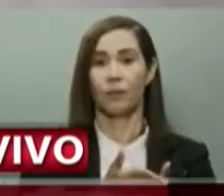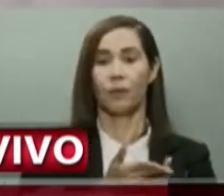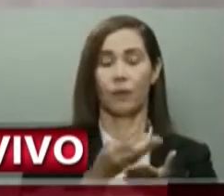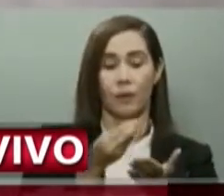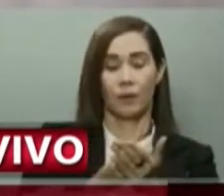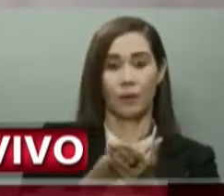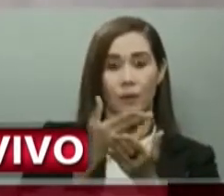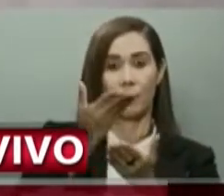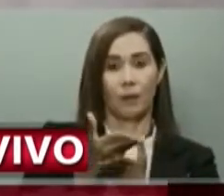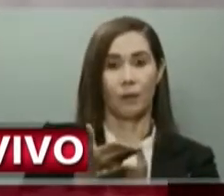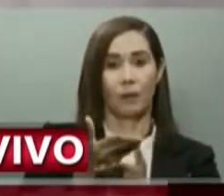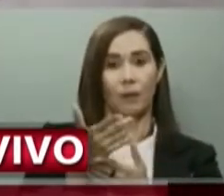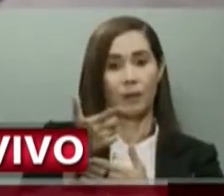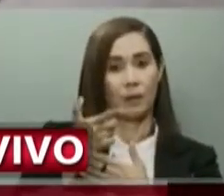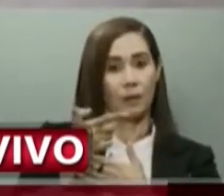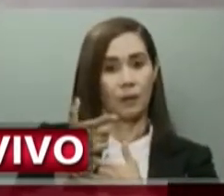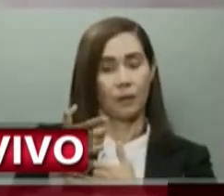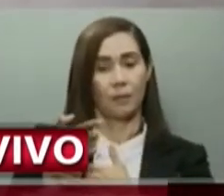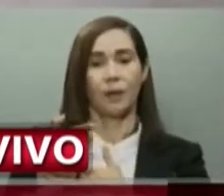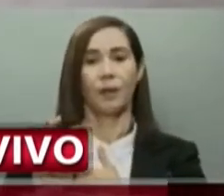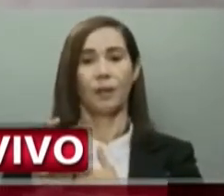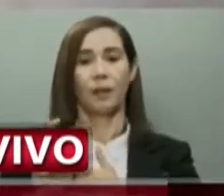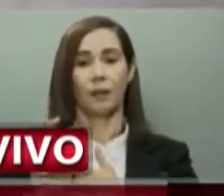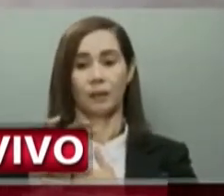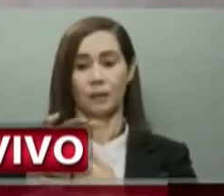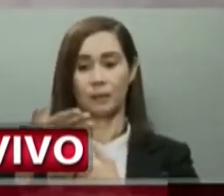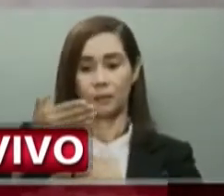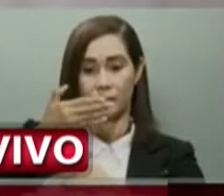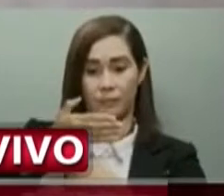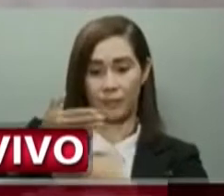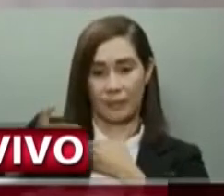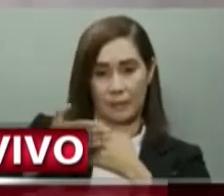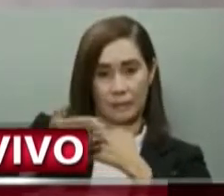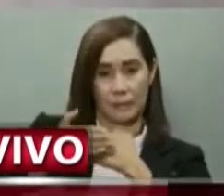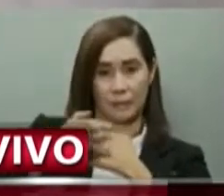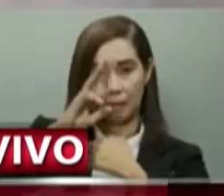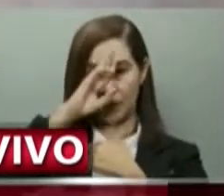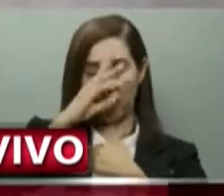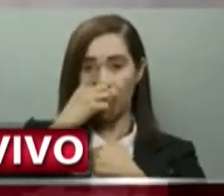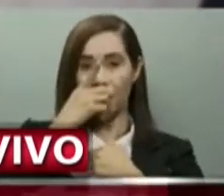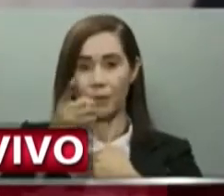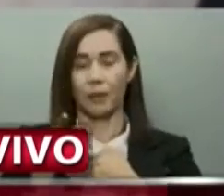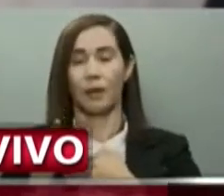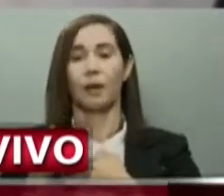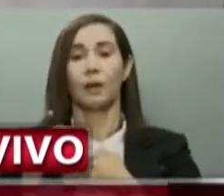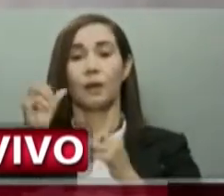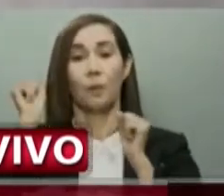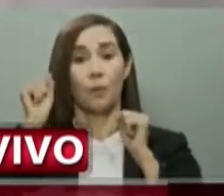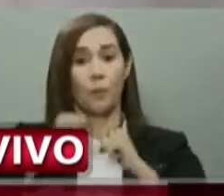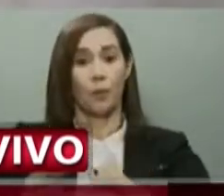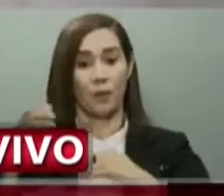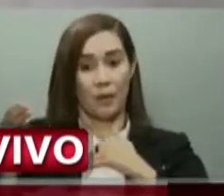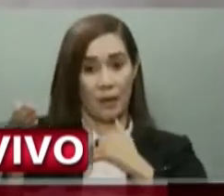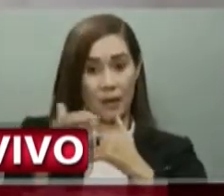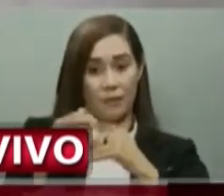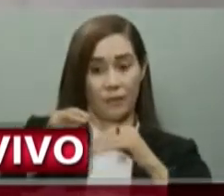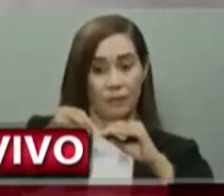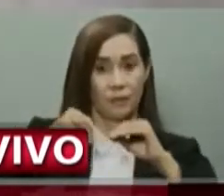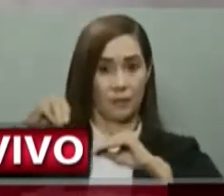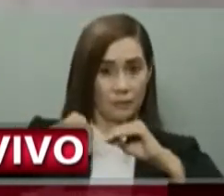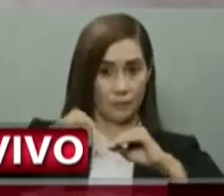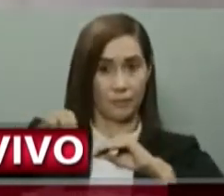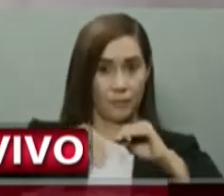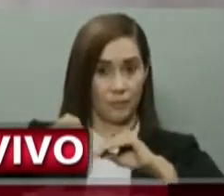del avance de las bandas armadas hasta Juana Méndez, y esto podría afectar la cadena de distribución del